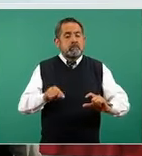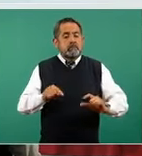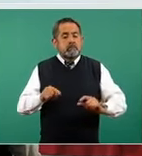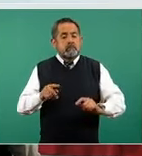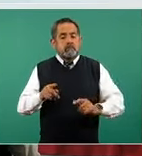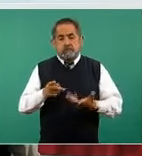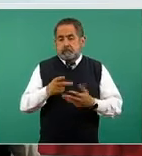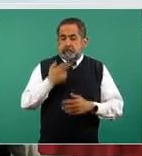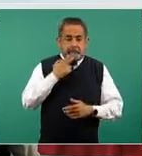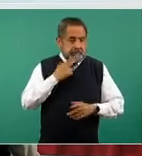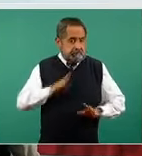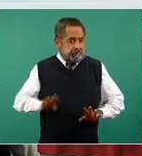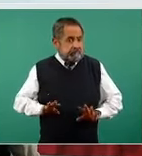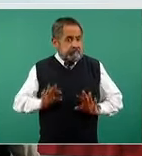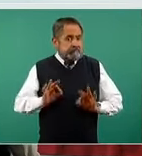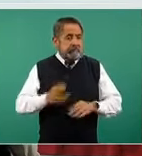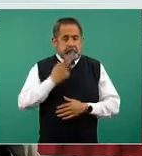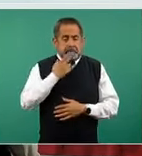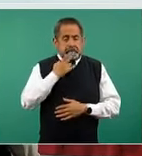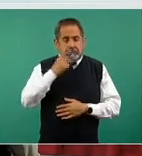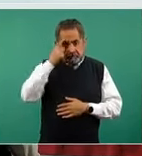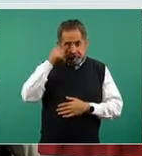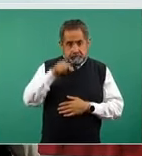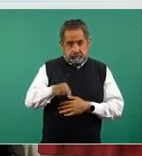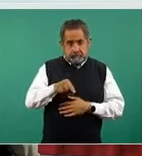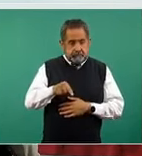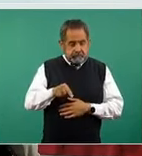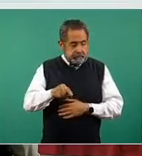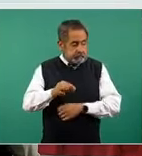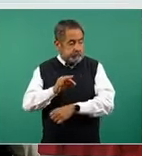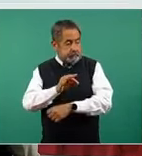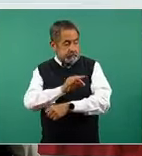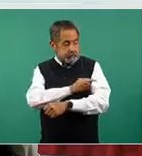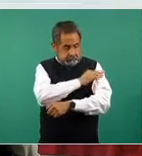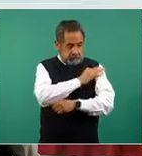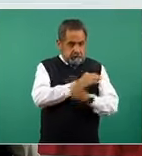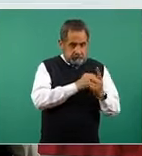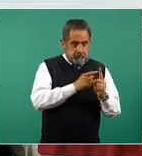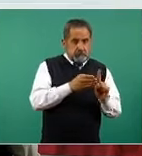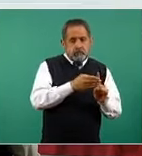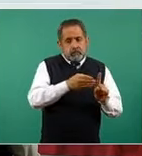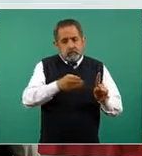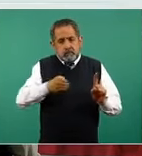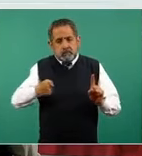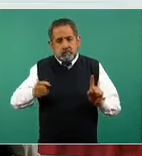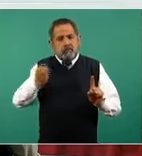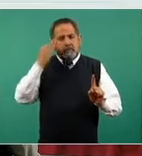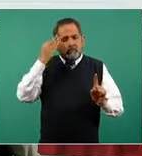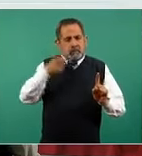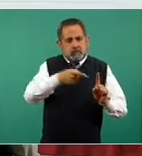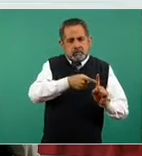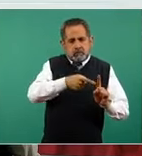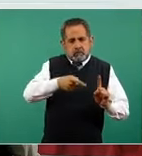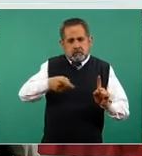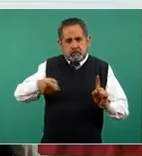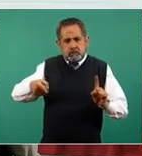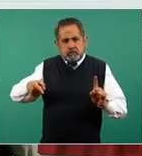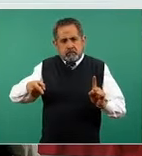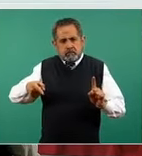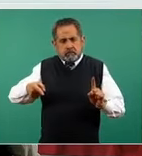un beneficio de que la ventana para la aplicación de la segunda dosis es importante. Algunas de ellas son de 8